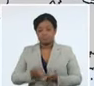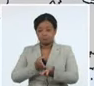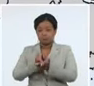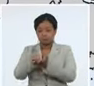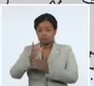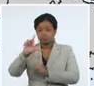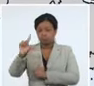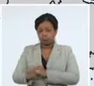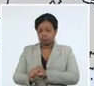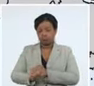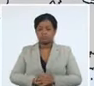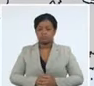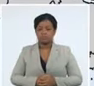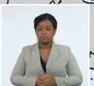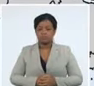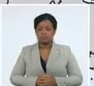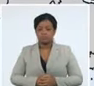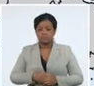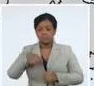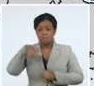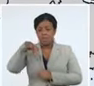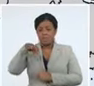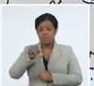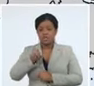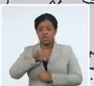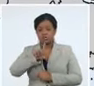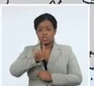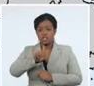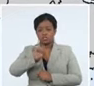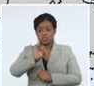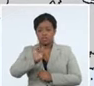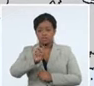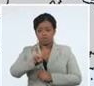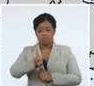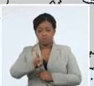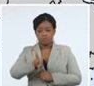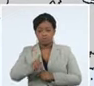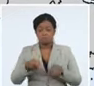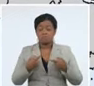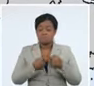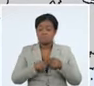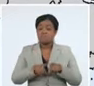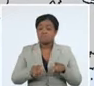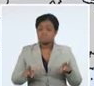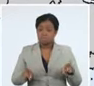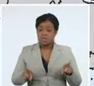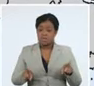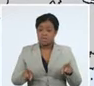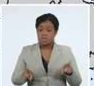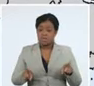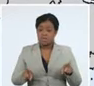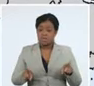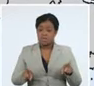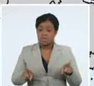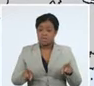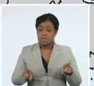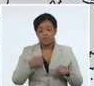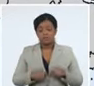disminuyendo, Pinar del Río con 172, pero indiscutiblemente es una cifra